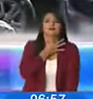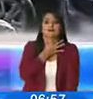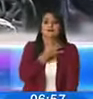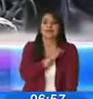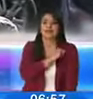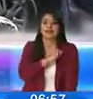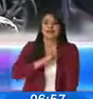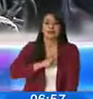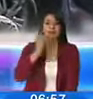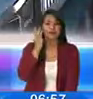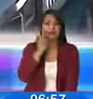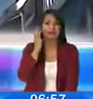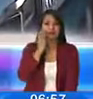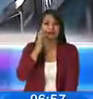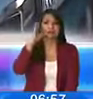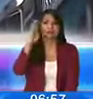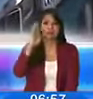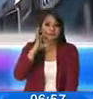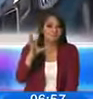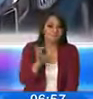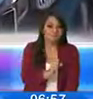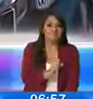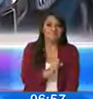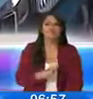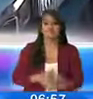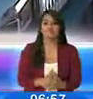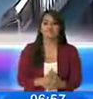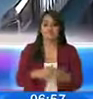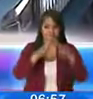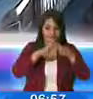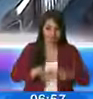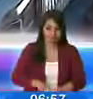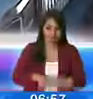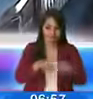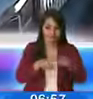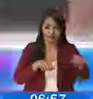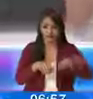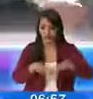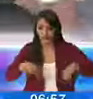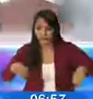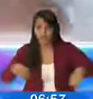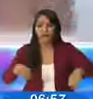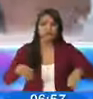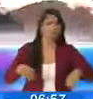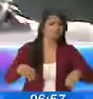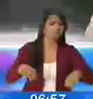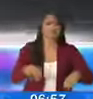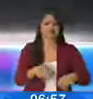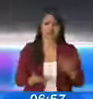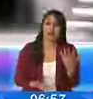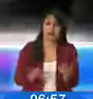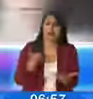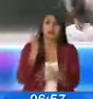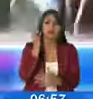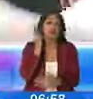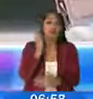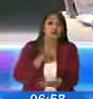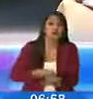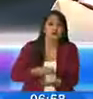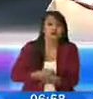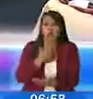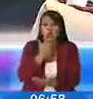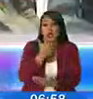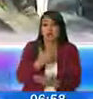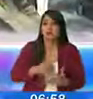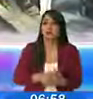uniformados delató que andaban en malos pasos. Al revisar las fundas a simple vista, todo hacía pensar que las señoras salían de comprar.